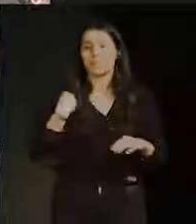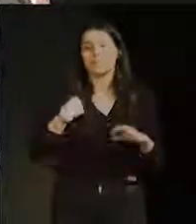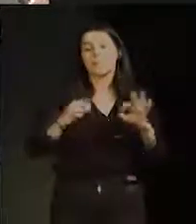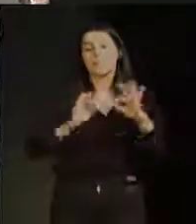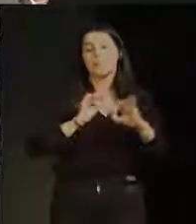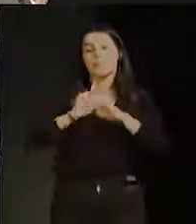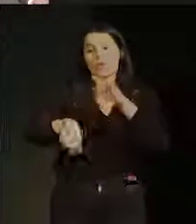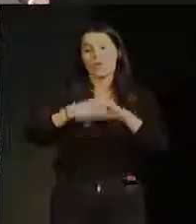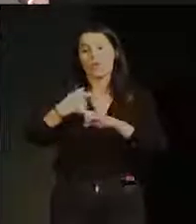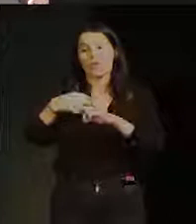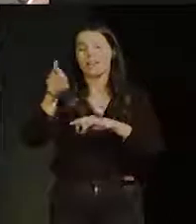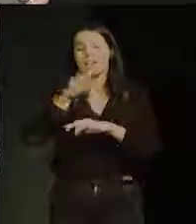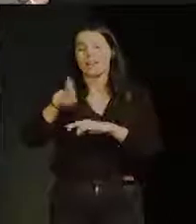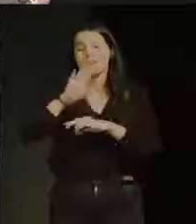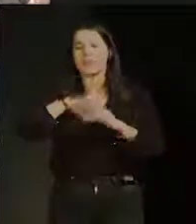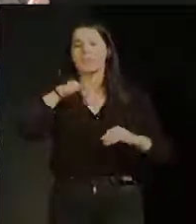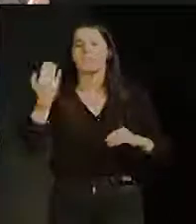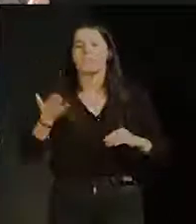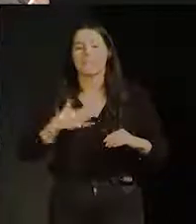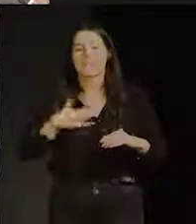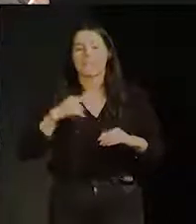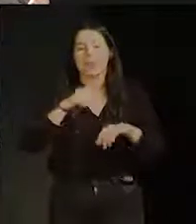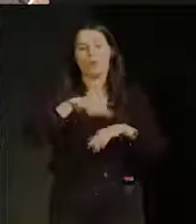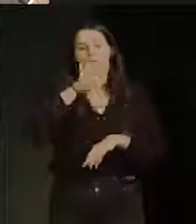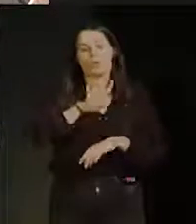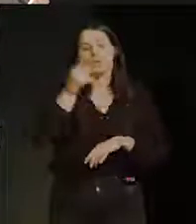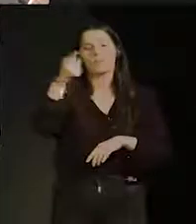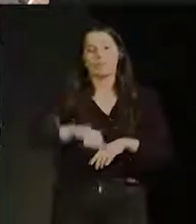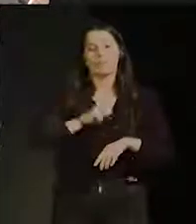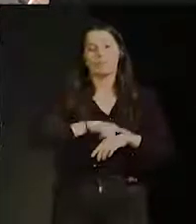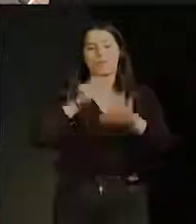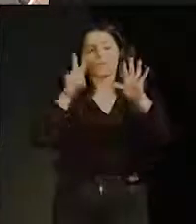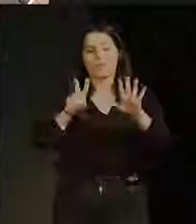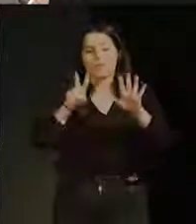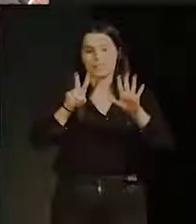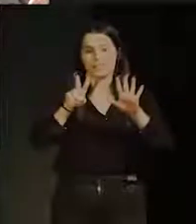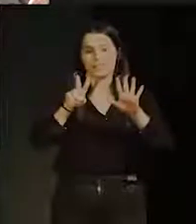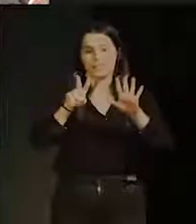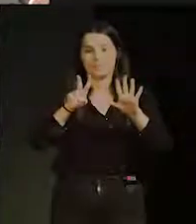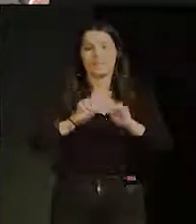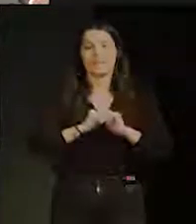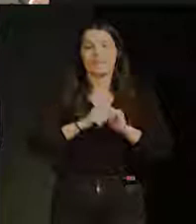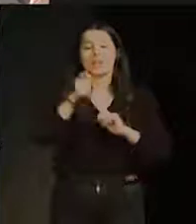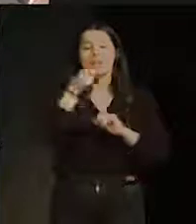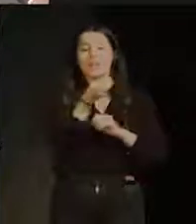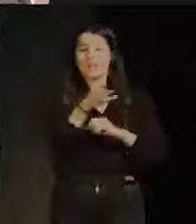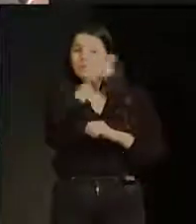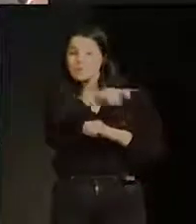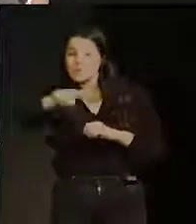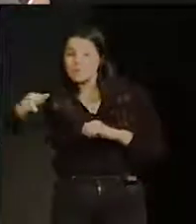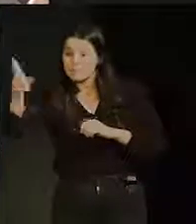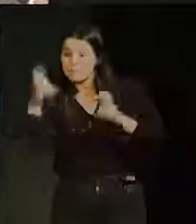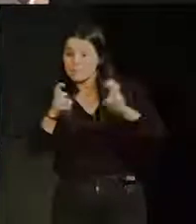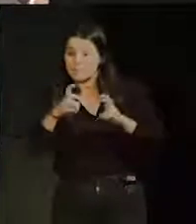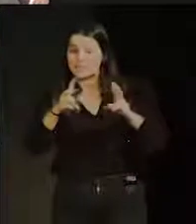espectáculo se va a repetir mañana a las 4 de la tarde y a las 7 de la tarde. Hay aforo limitado, con lo cual, si tenéis especial interés